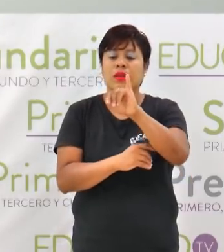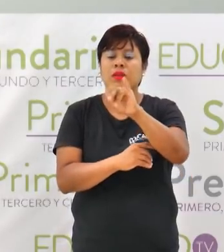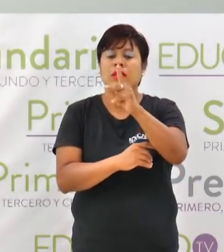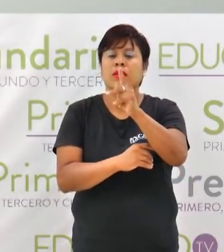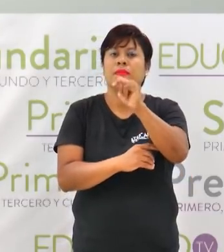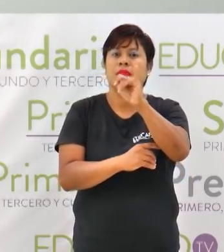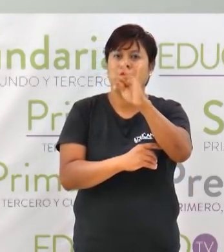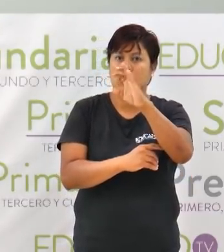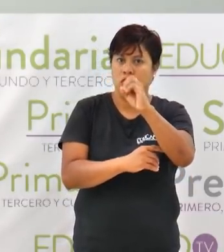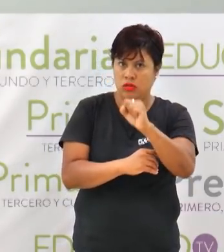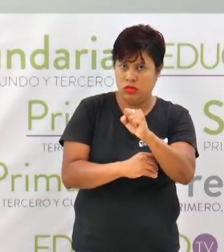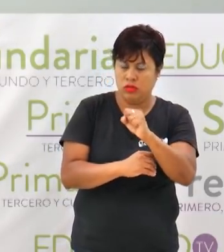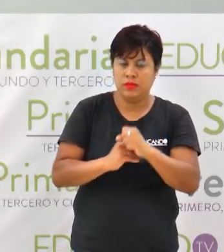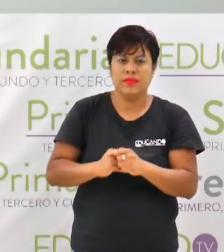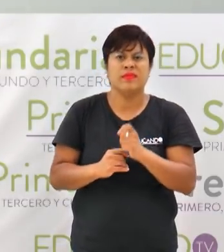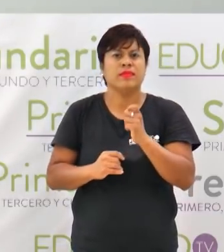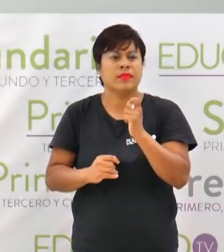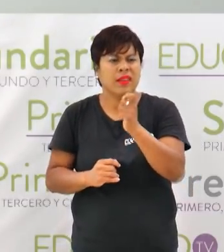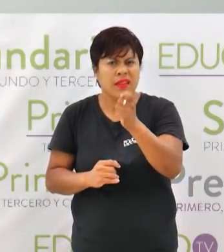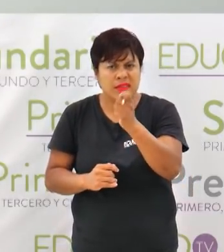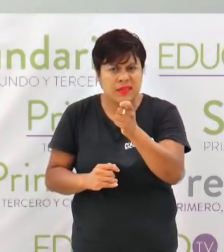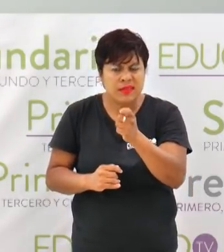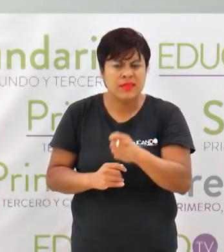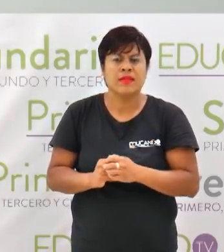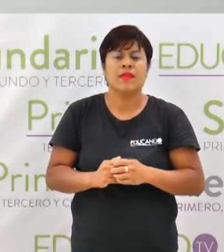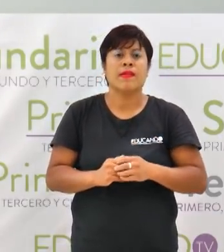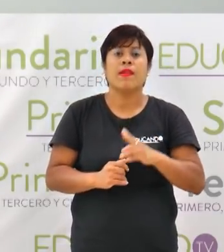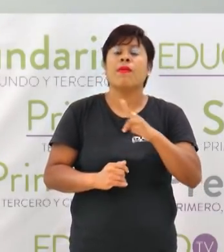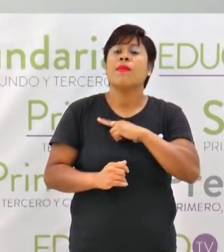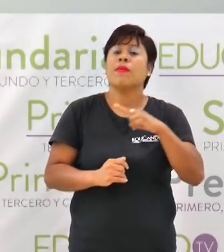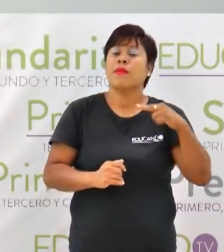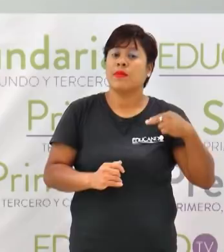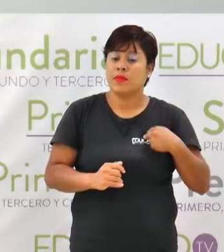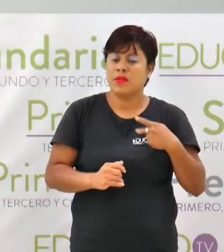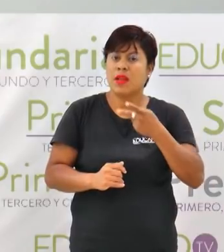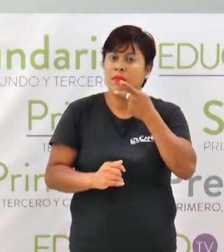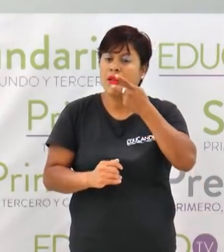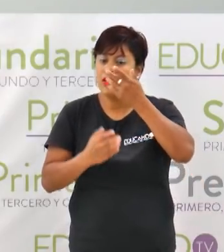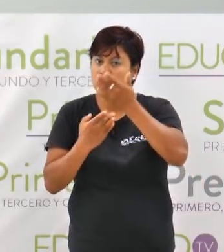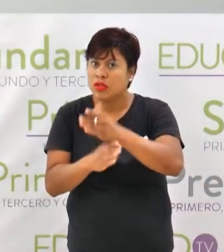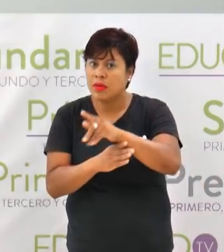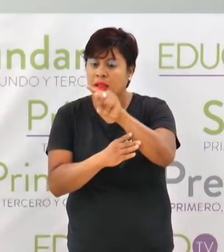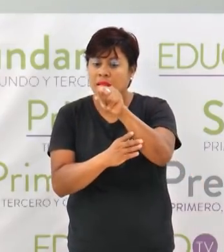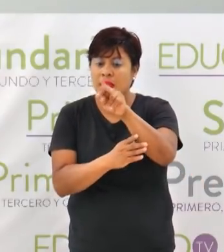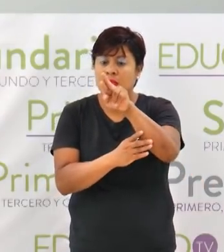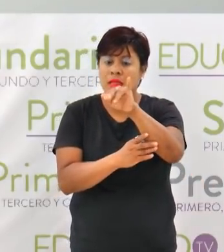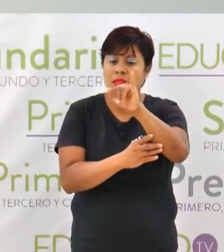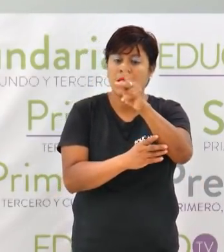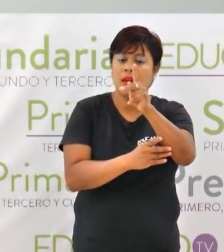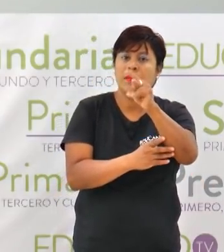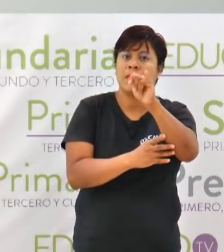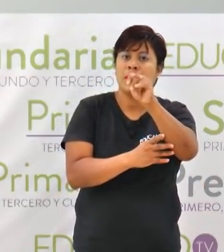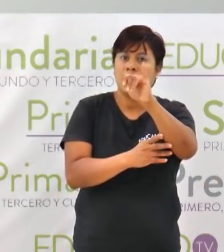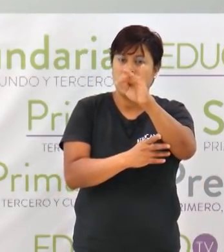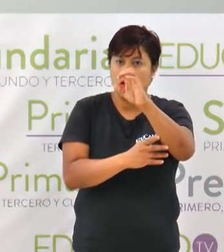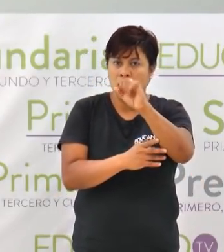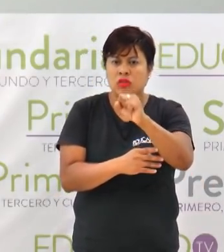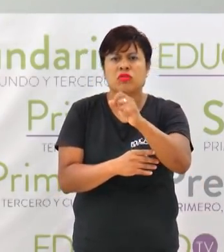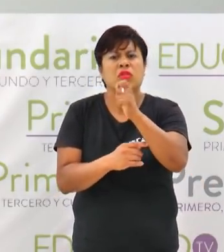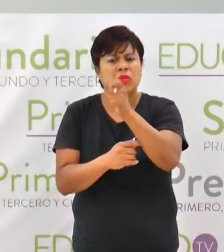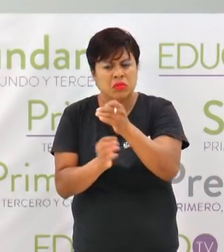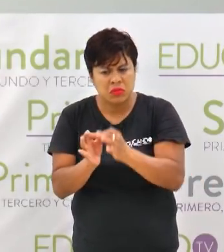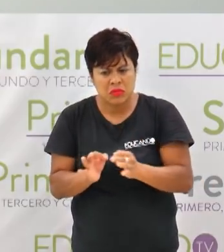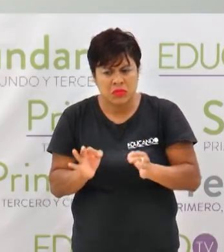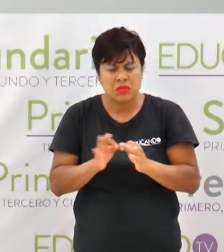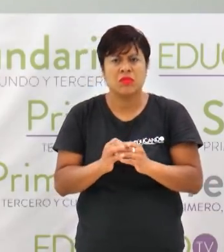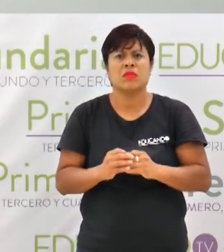trípticos. ¿Bien? ¿Y qué vamos a hablar acerca de los trípticos? Vamos a hablar sobre sus funciones, vamos